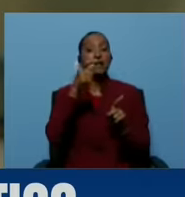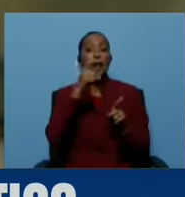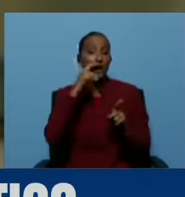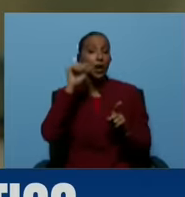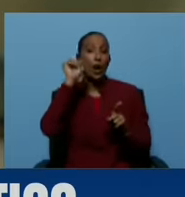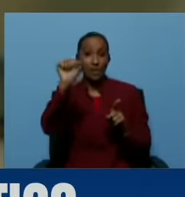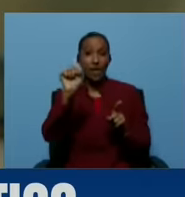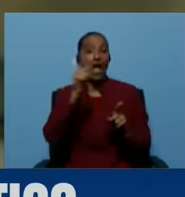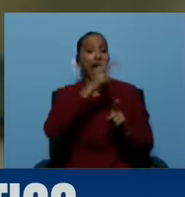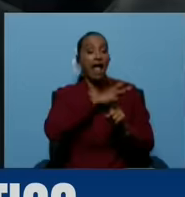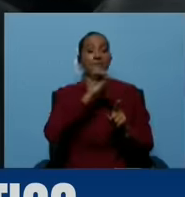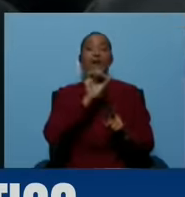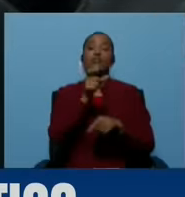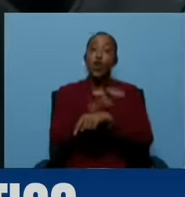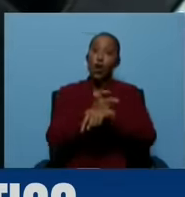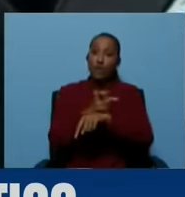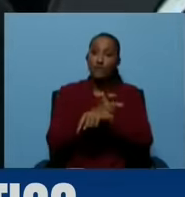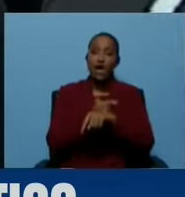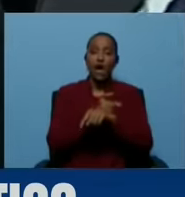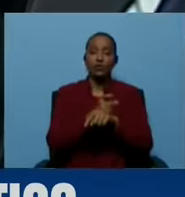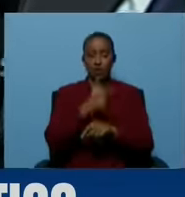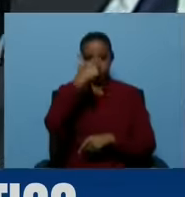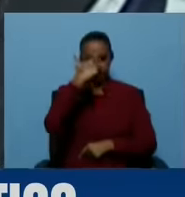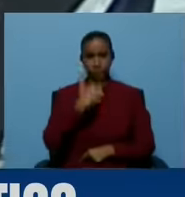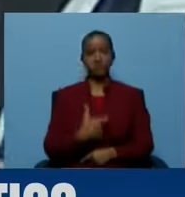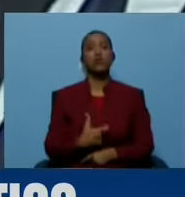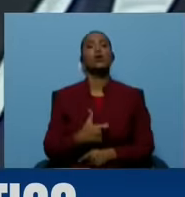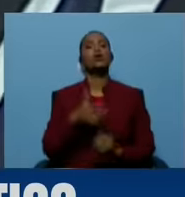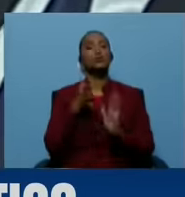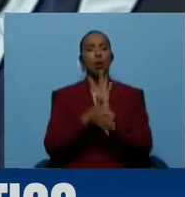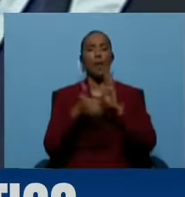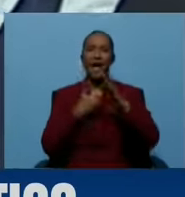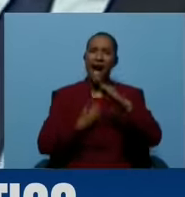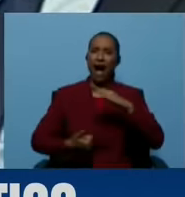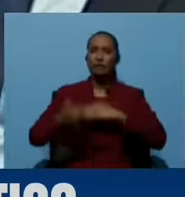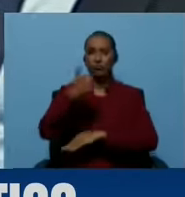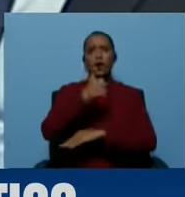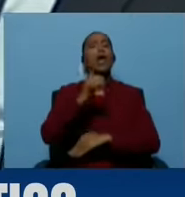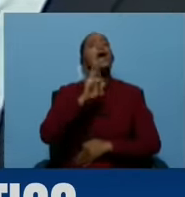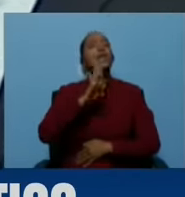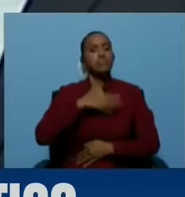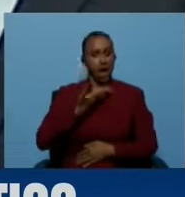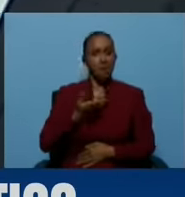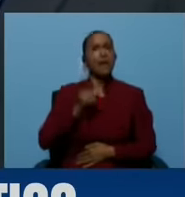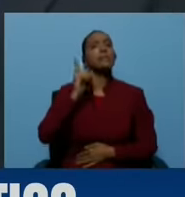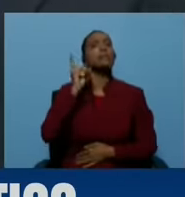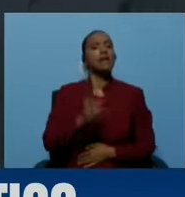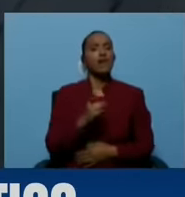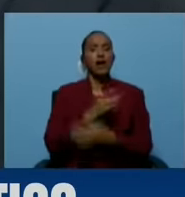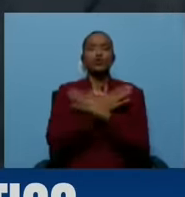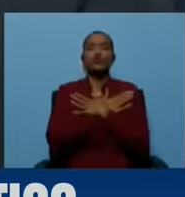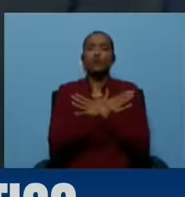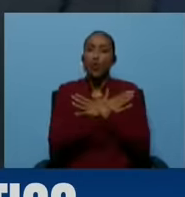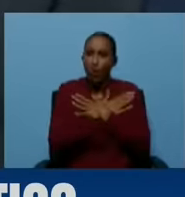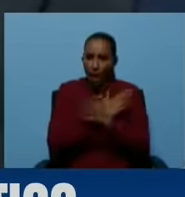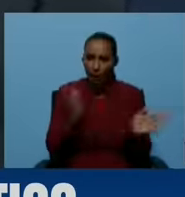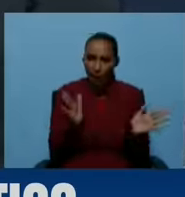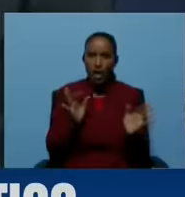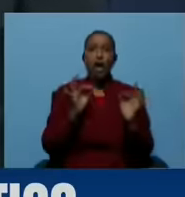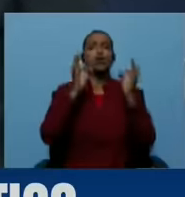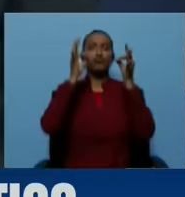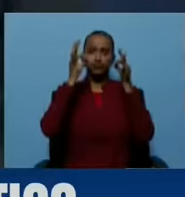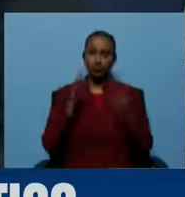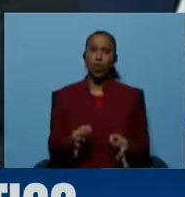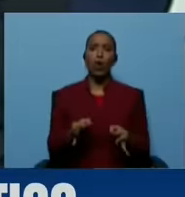o ciudadana investida o no de autoridad, tendrá el deber de colaborar en el restablecimiento de su